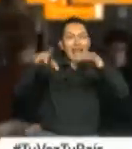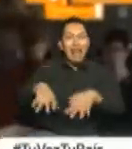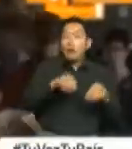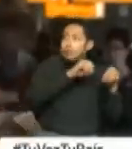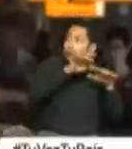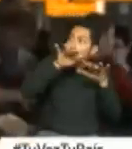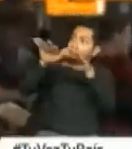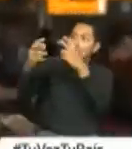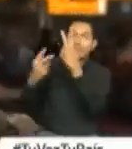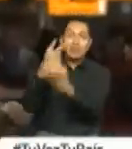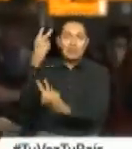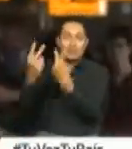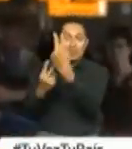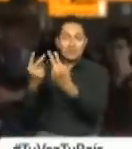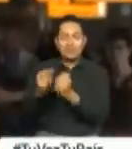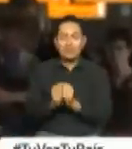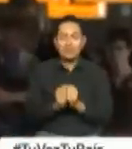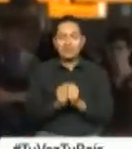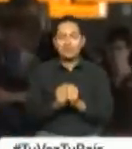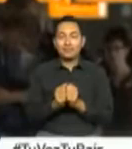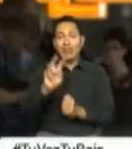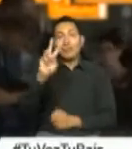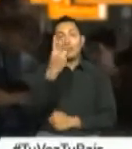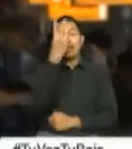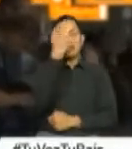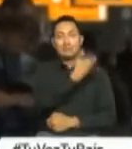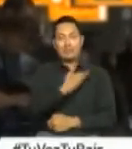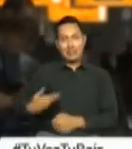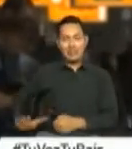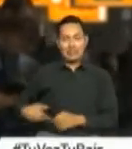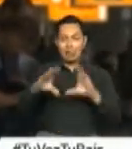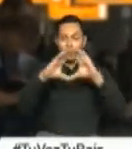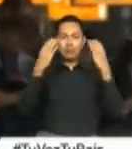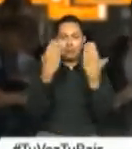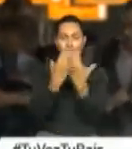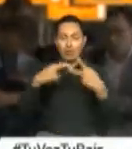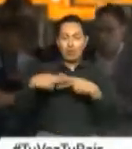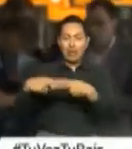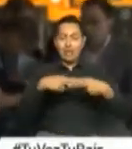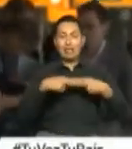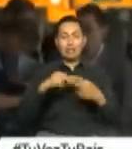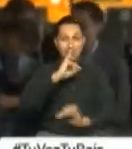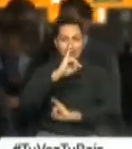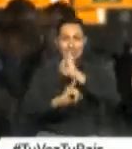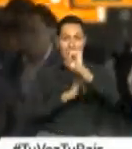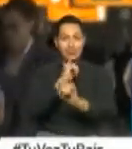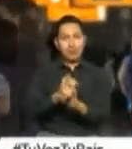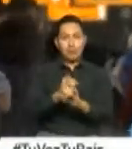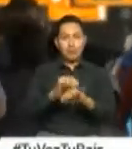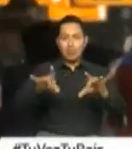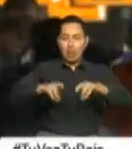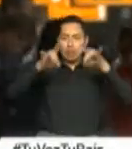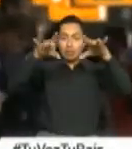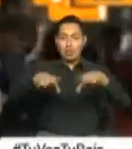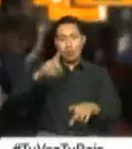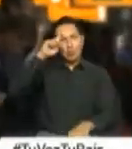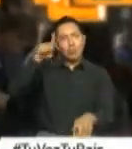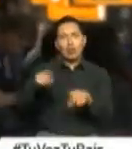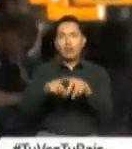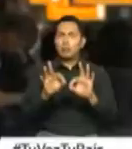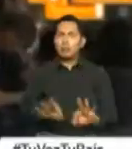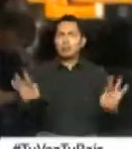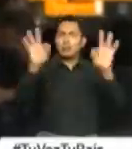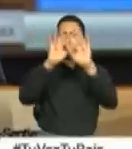Mientras que Esther Cuesta, vicepresidenta de la Comisión de Relaciones Internacionales, resaltó el beneficio del acuerdo con Australia para fomentar el turismo